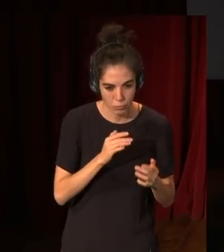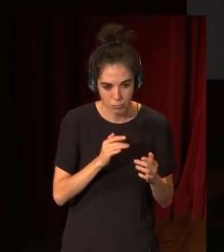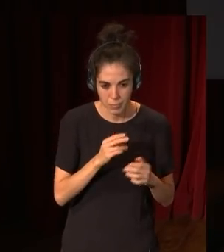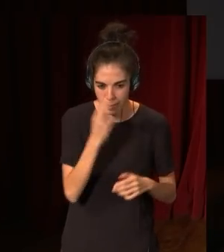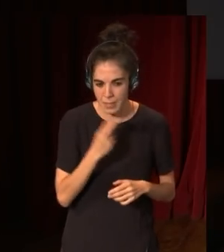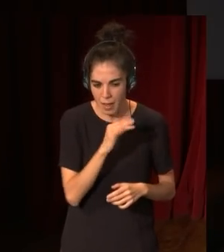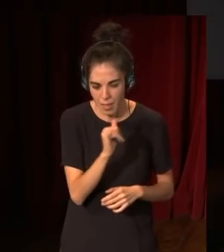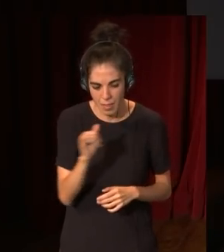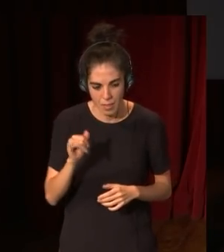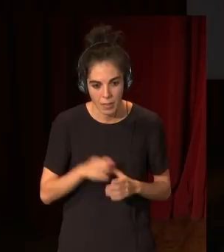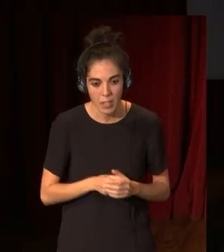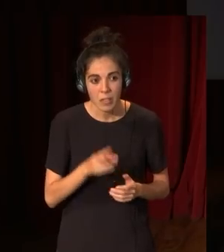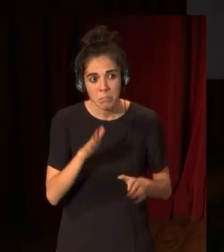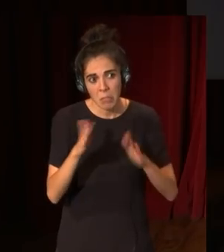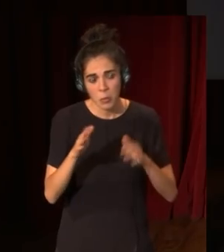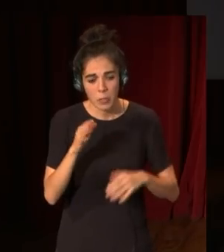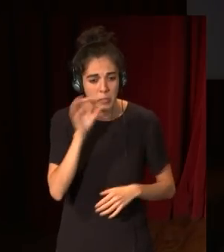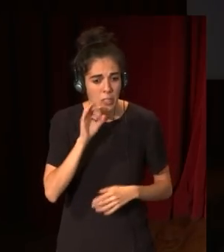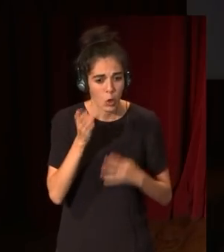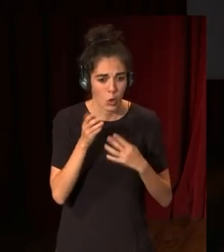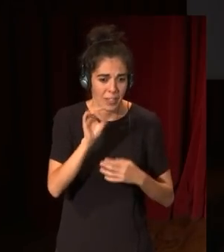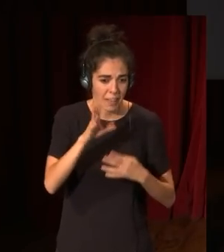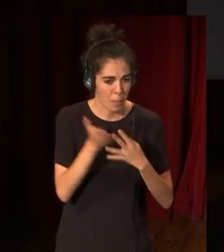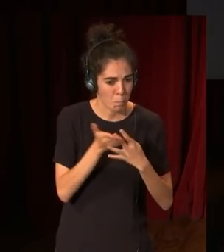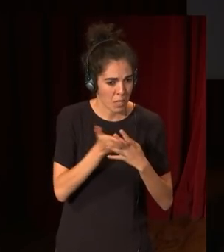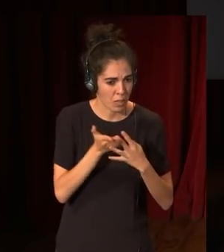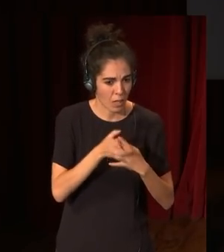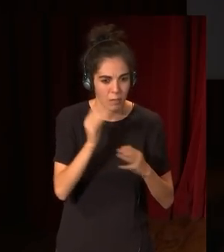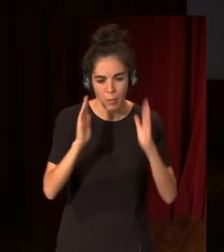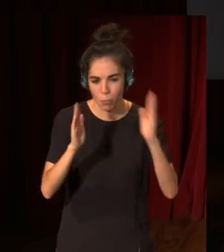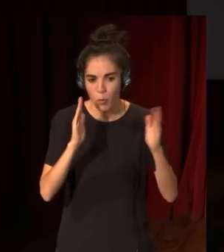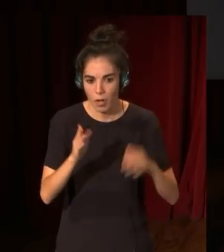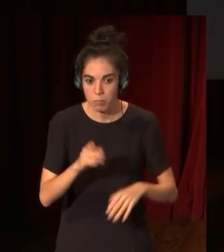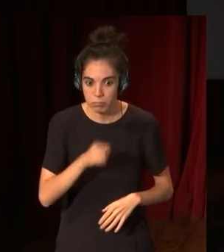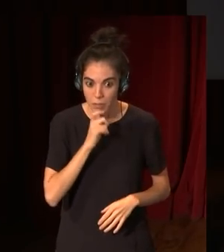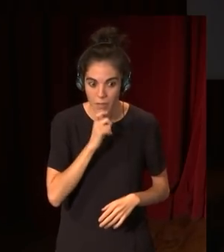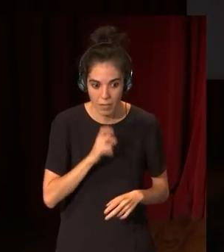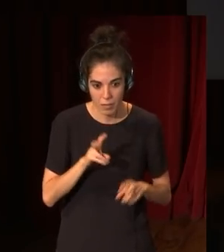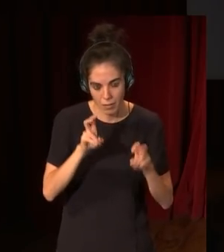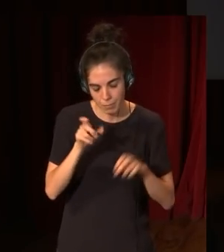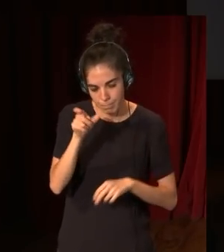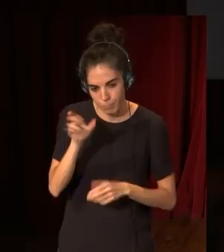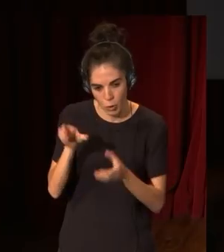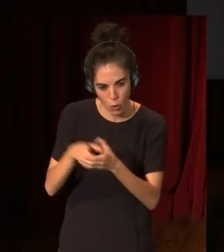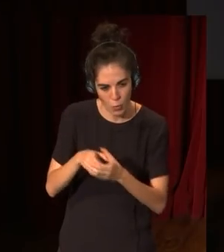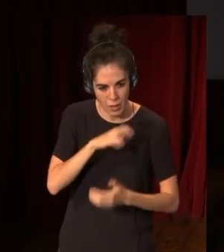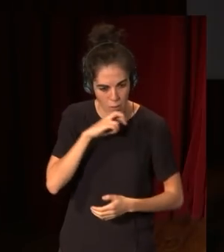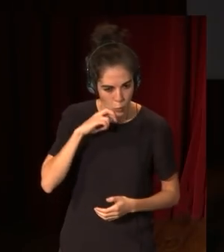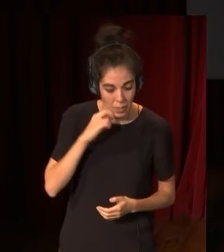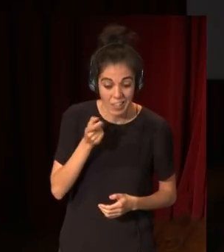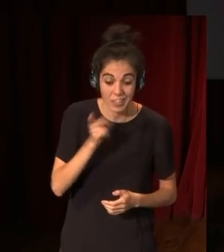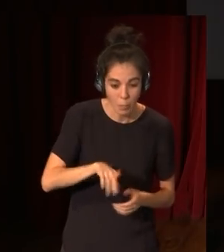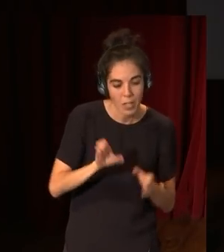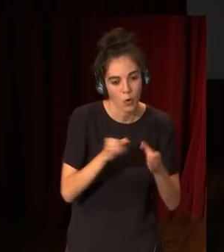hablando la segunda mitad del siglo 15 un momento especialmente difícil para los hebreos pero también para los conversos los